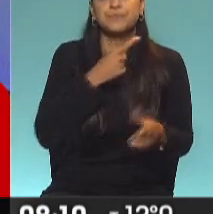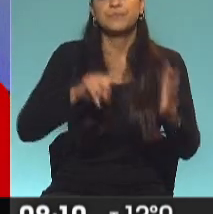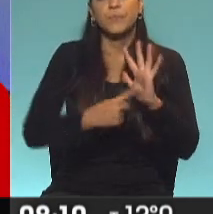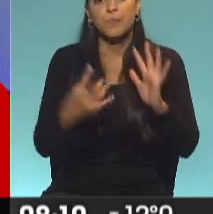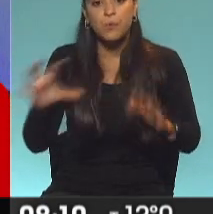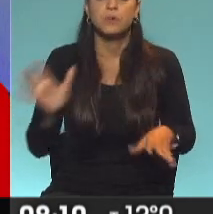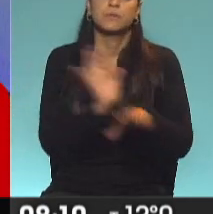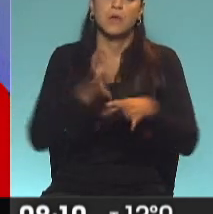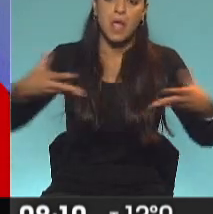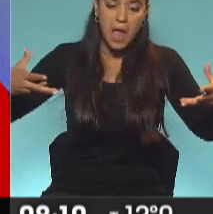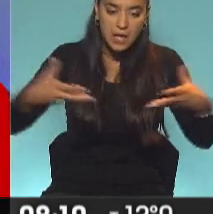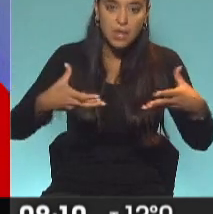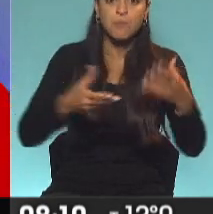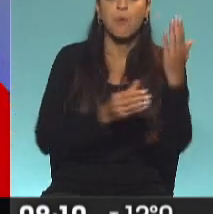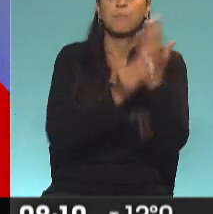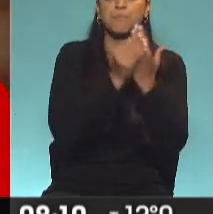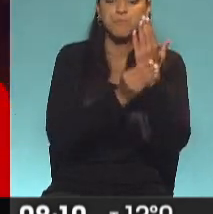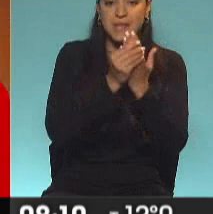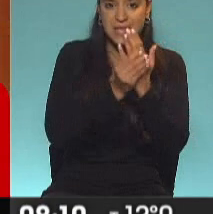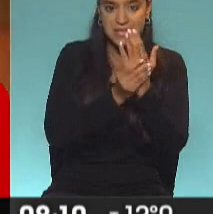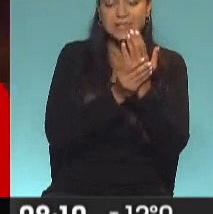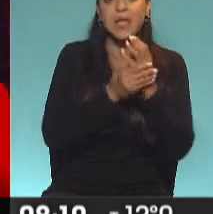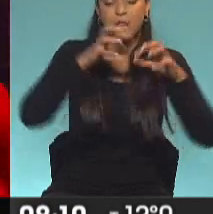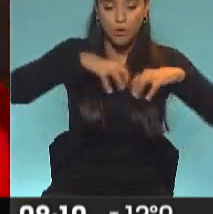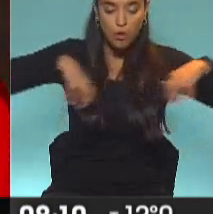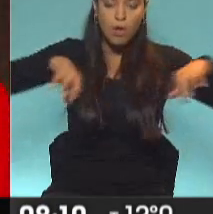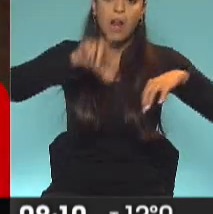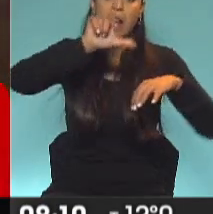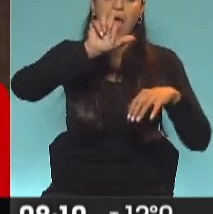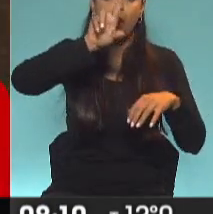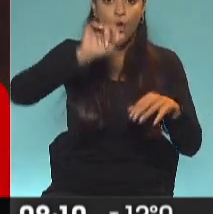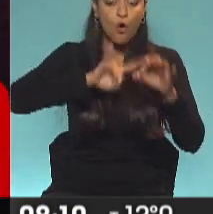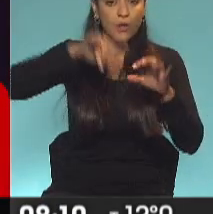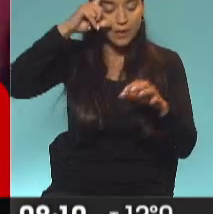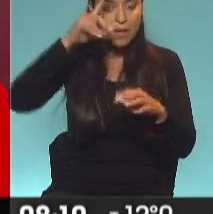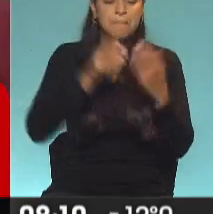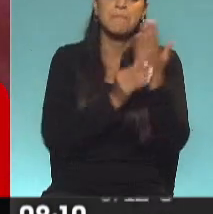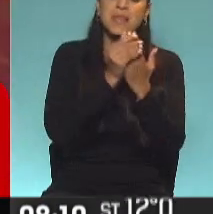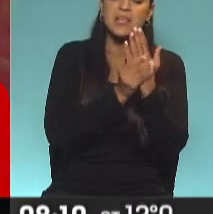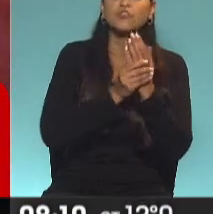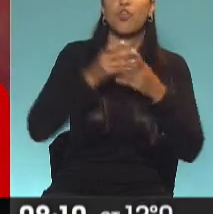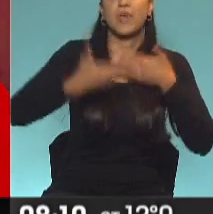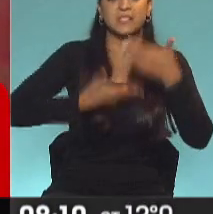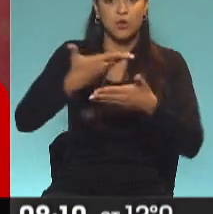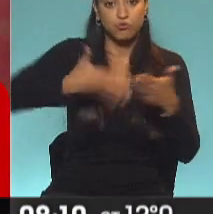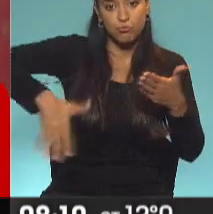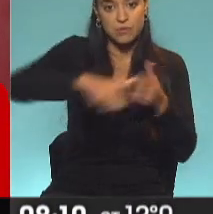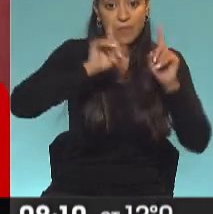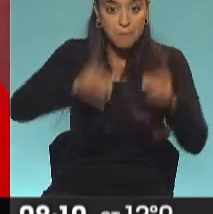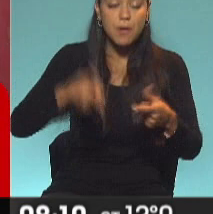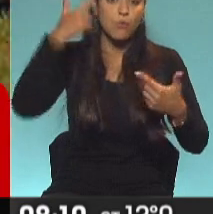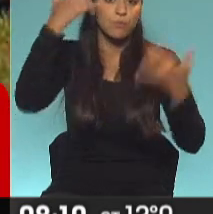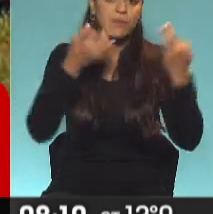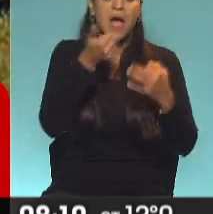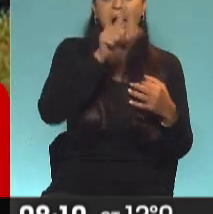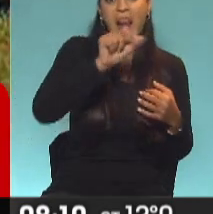a través de un equipo interministerial que estuvo trabajando ahí, encabezado por Andrés Larroque, el ministro de Desarrollo de la Comunidad, estuvo también el ministro de Justicia Julio